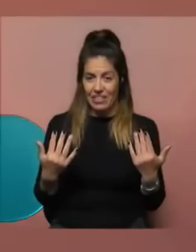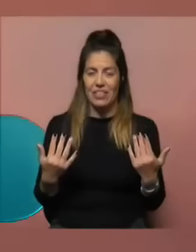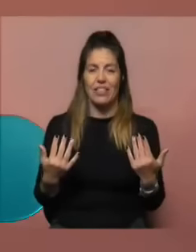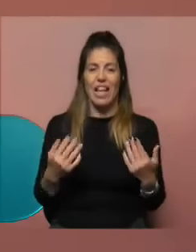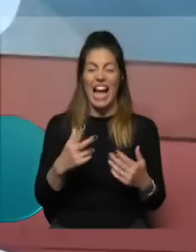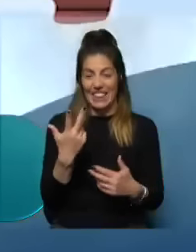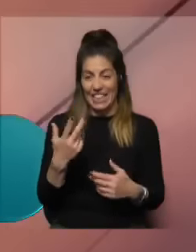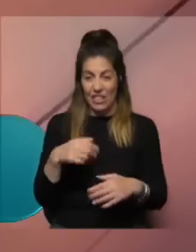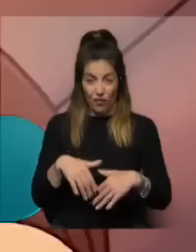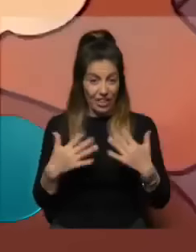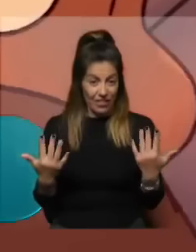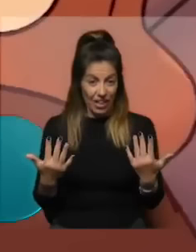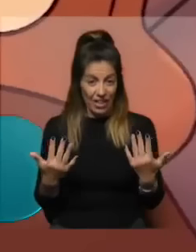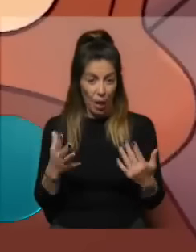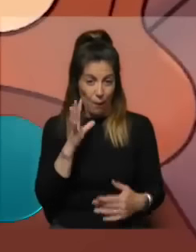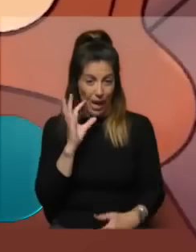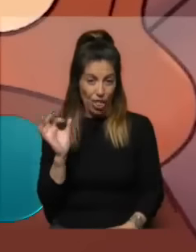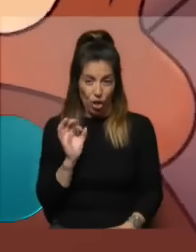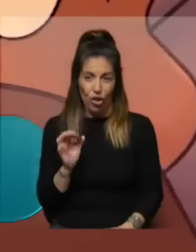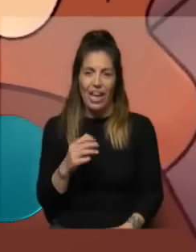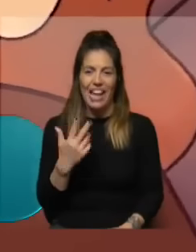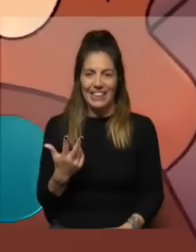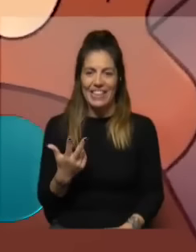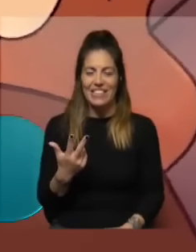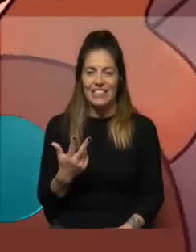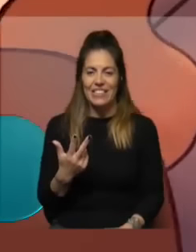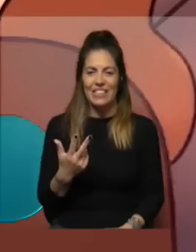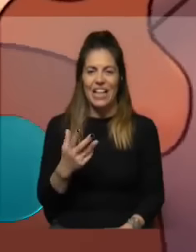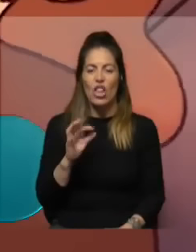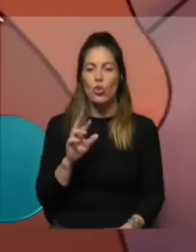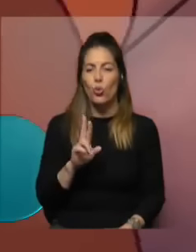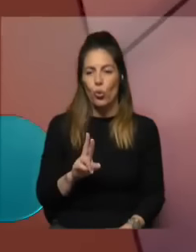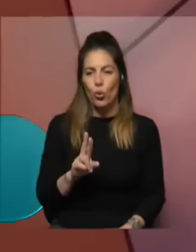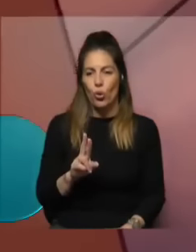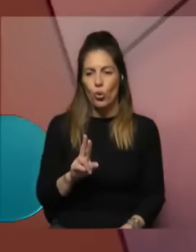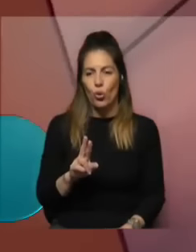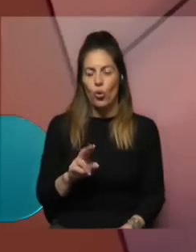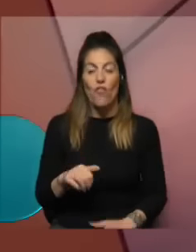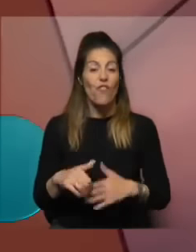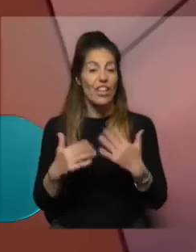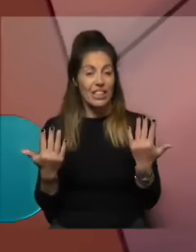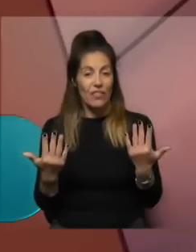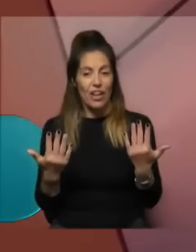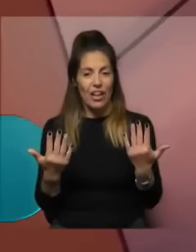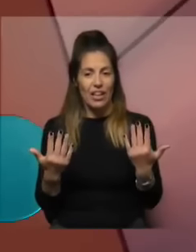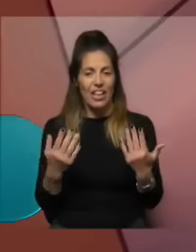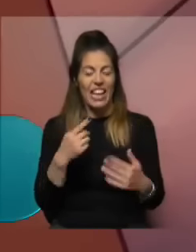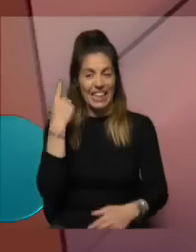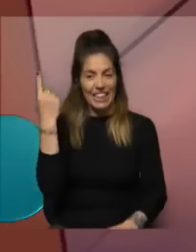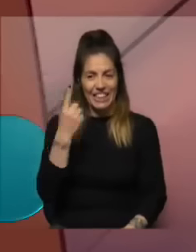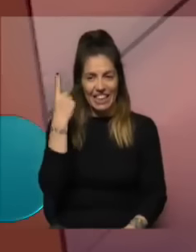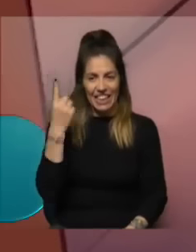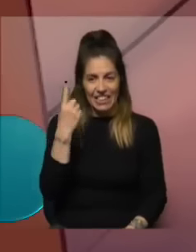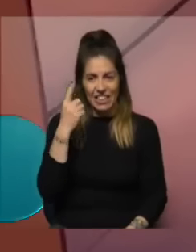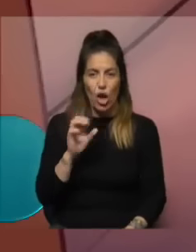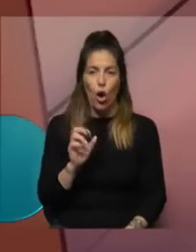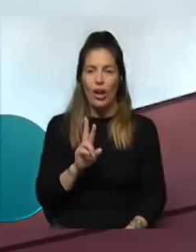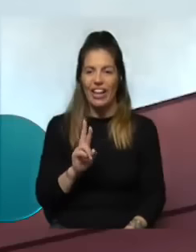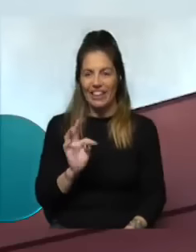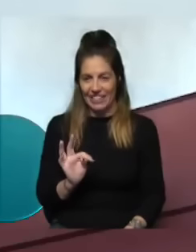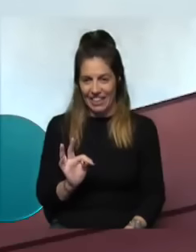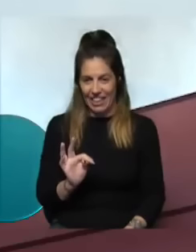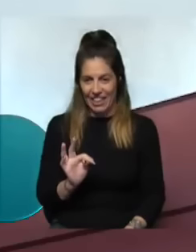a tres, al Festival de Tour, al Festival Internacional de Animación de la ORT